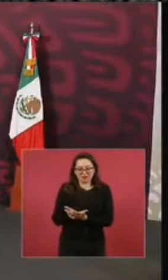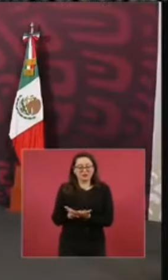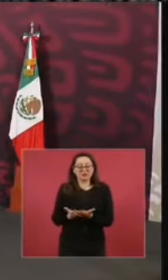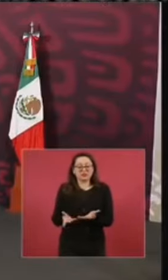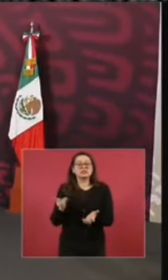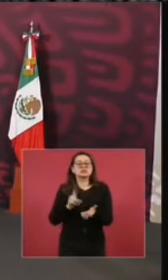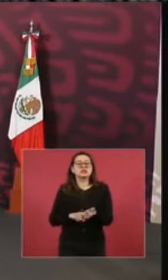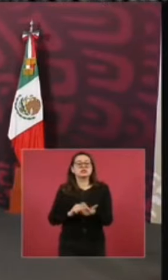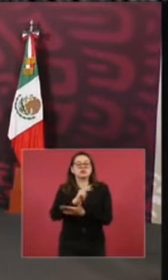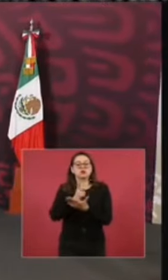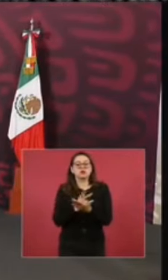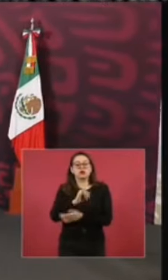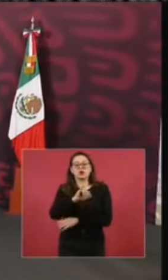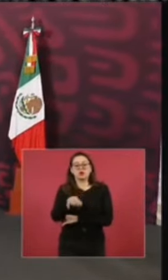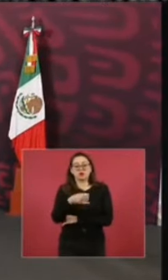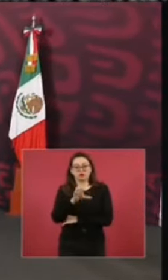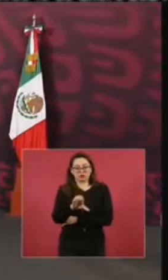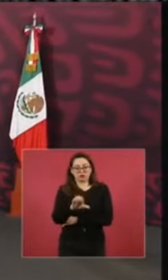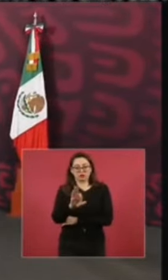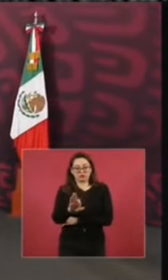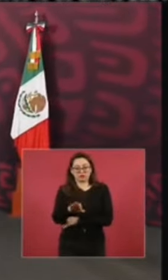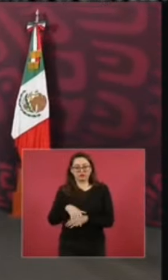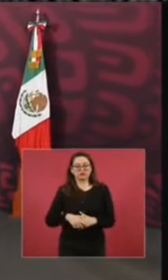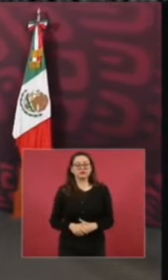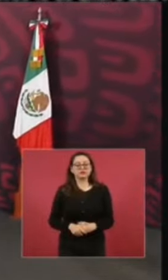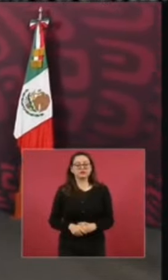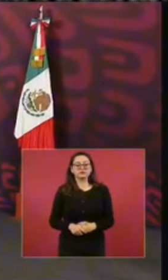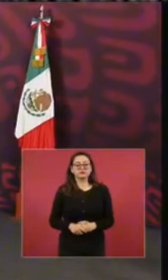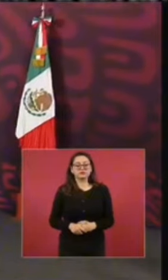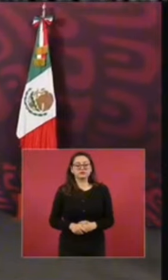jóvenes construyendo el futuro.